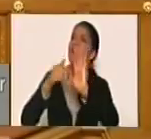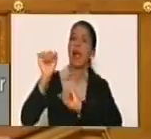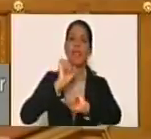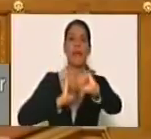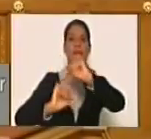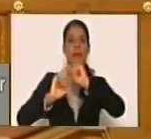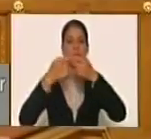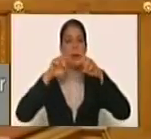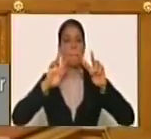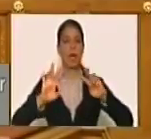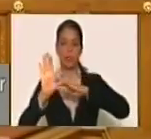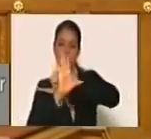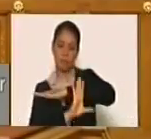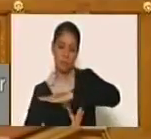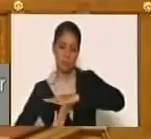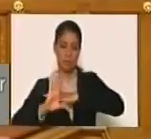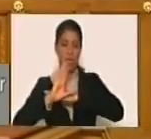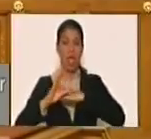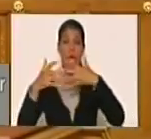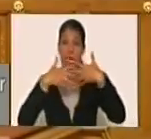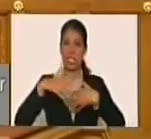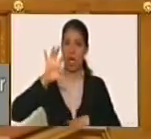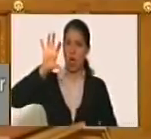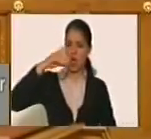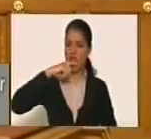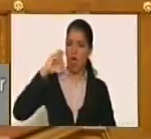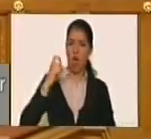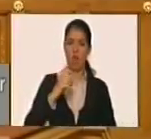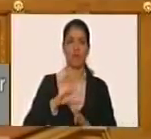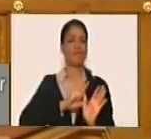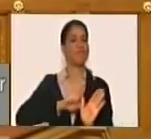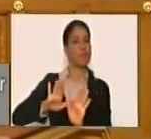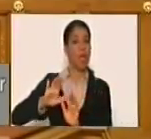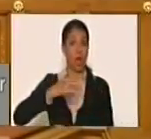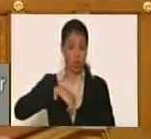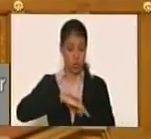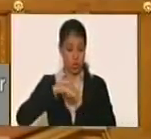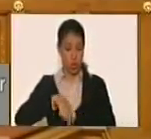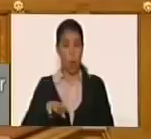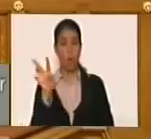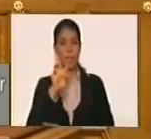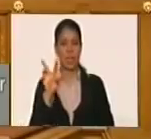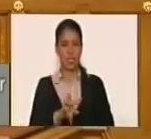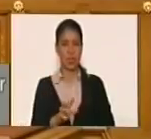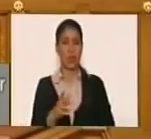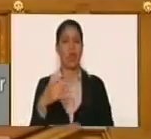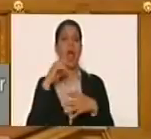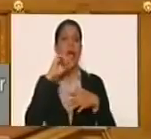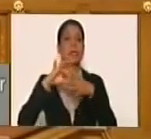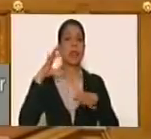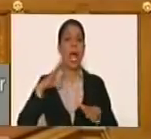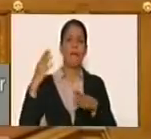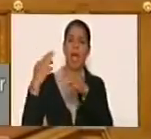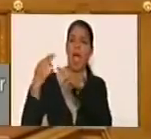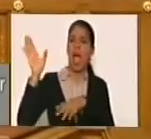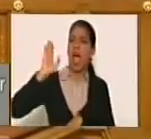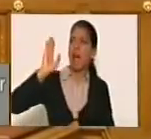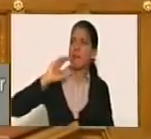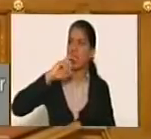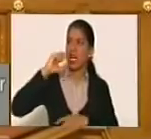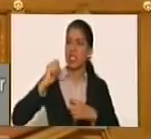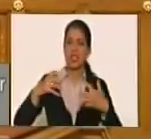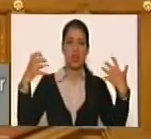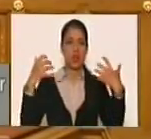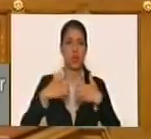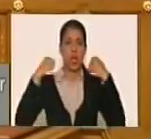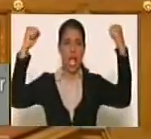ya vetustos y decadentes. Desde Venezuela decimos hoy un día histórico, cuando en medio de las graves amenazas, de las peores campañas